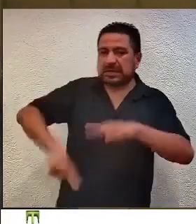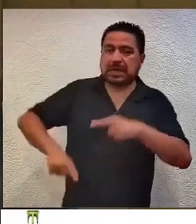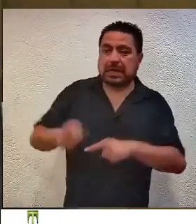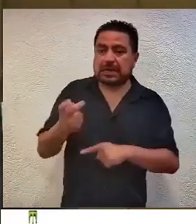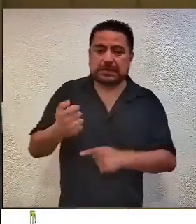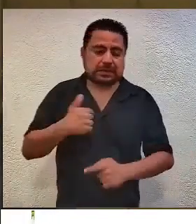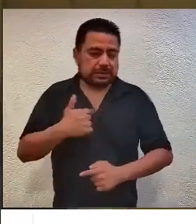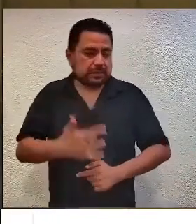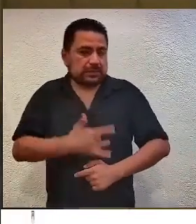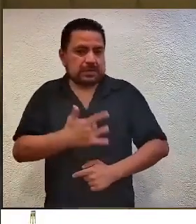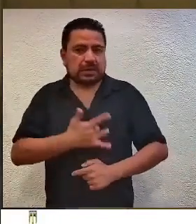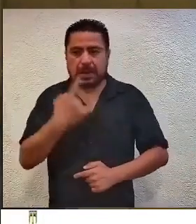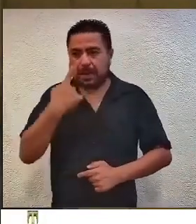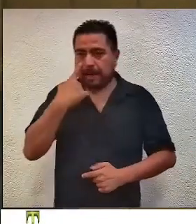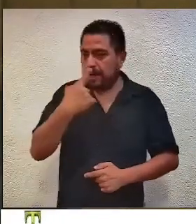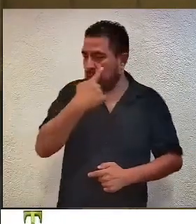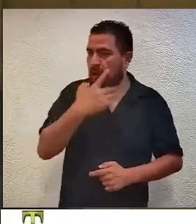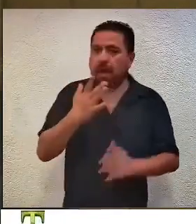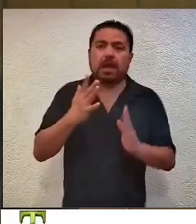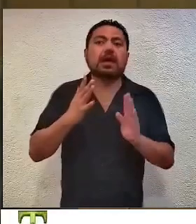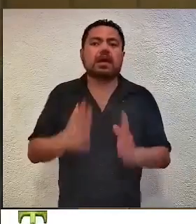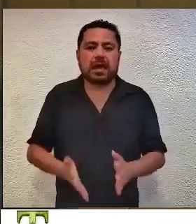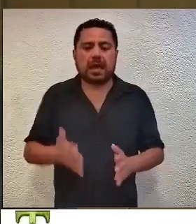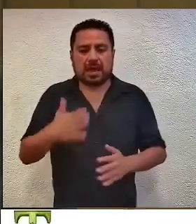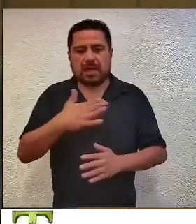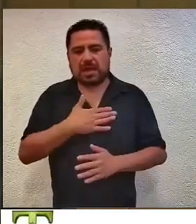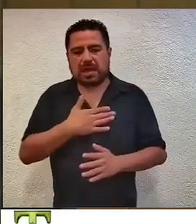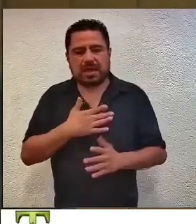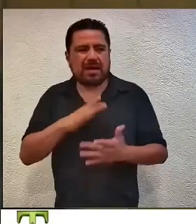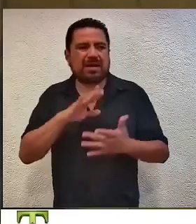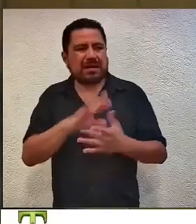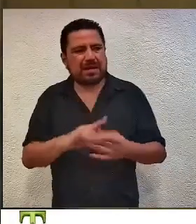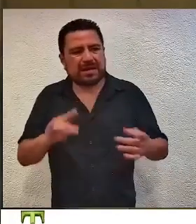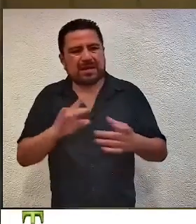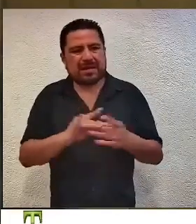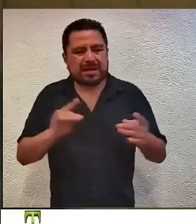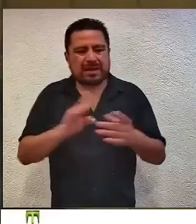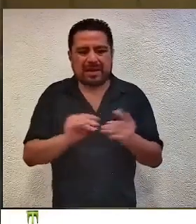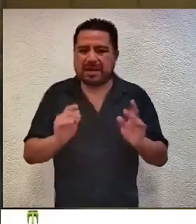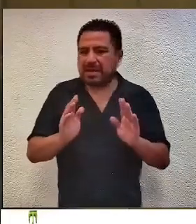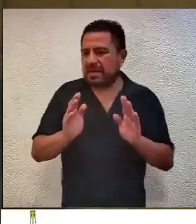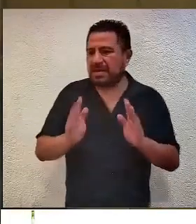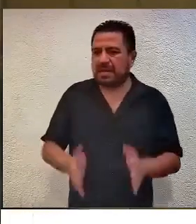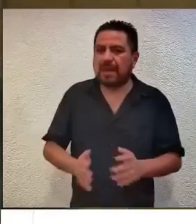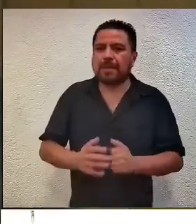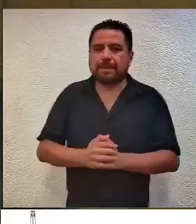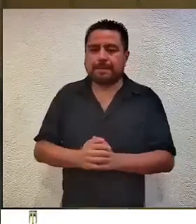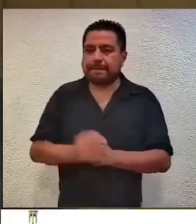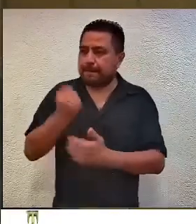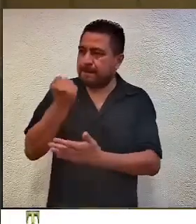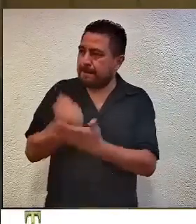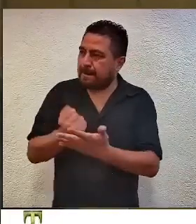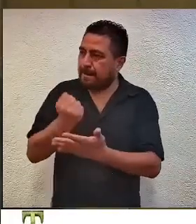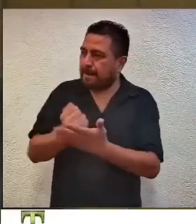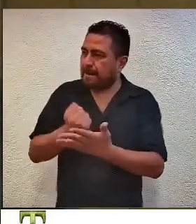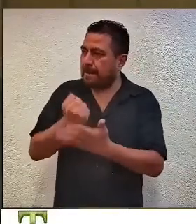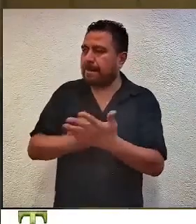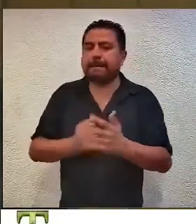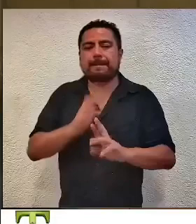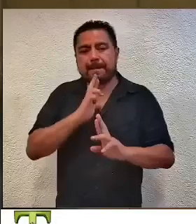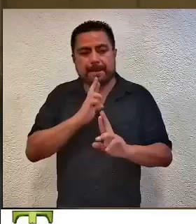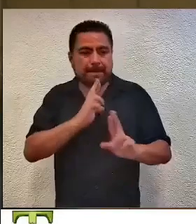hacen confirmar lo que yo ya les comenté. A ver, insisto, la